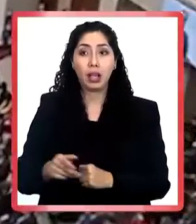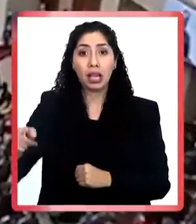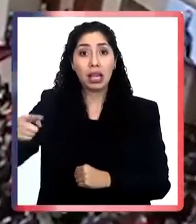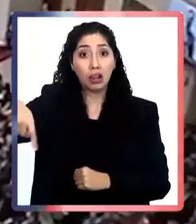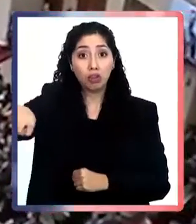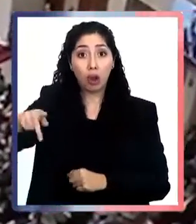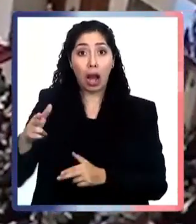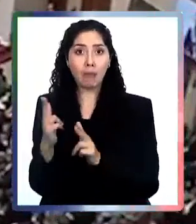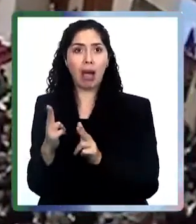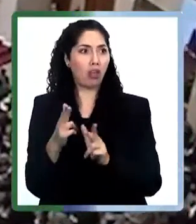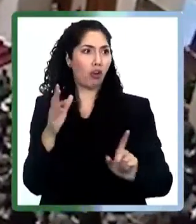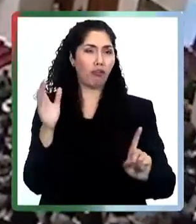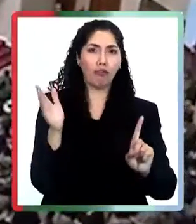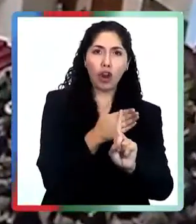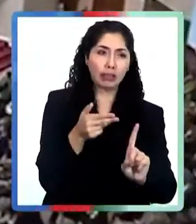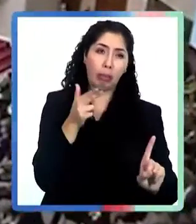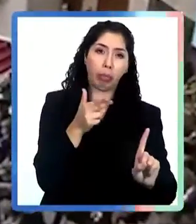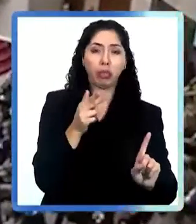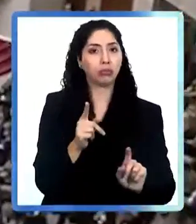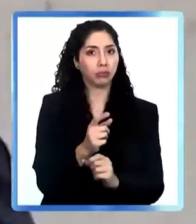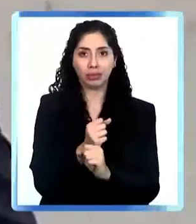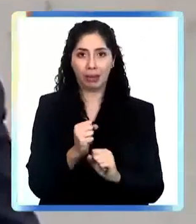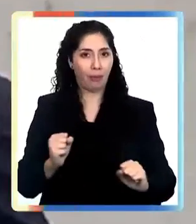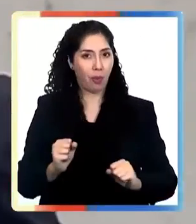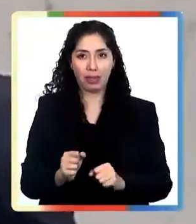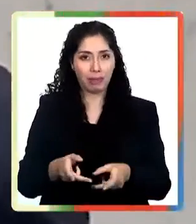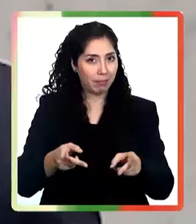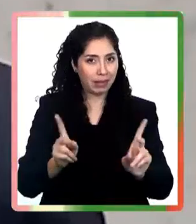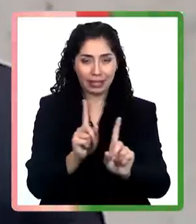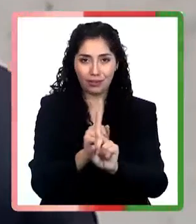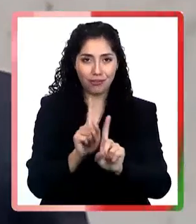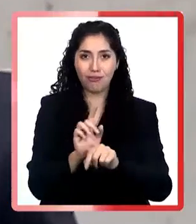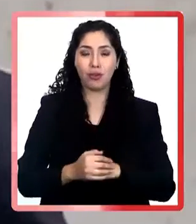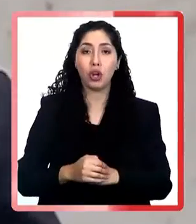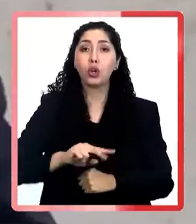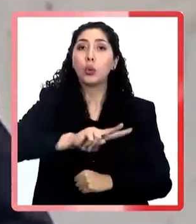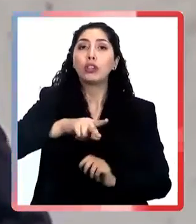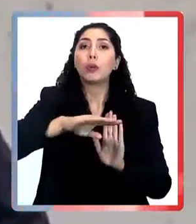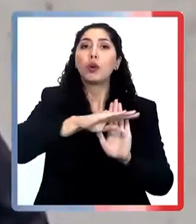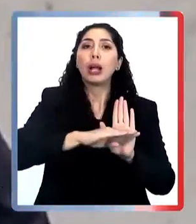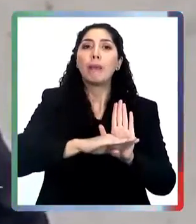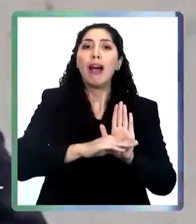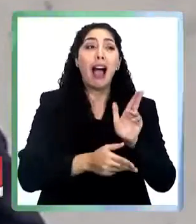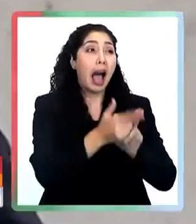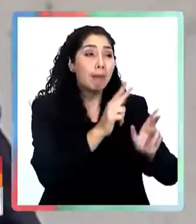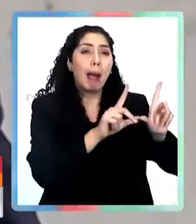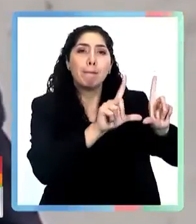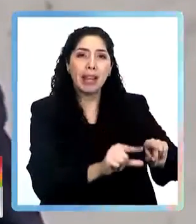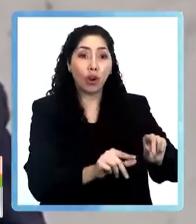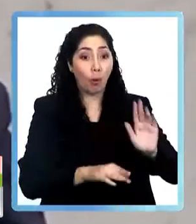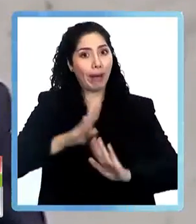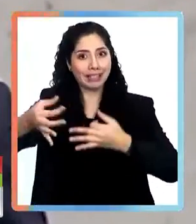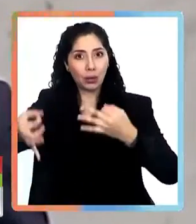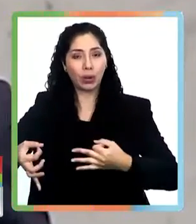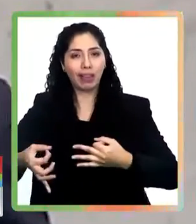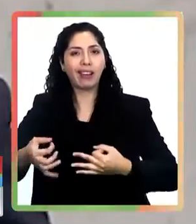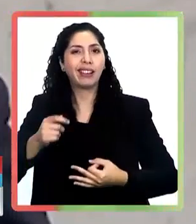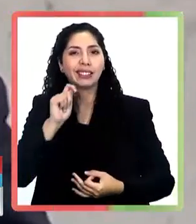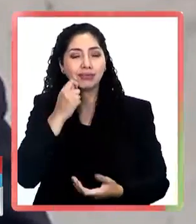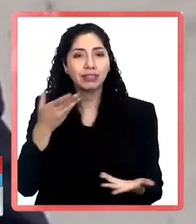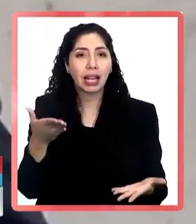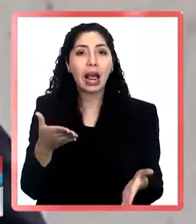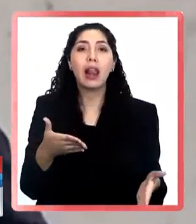tolerada en nuestro país y por eso nuestro programa menos armas más seguridad propone la